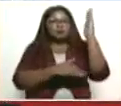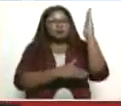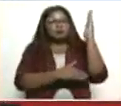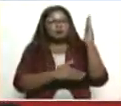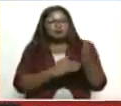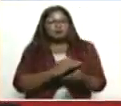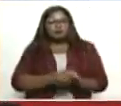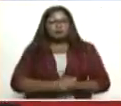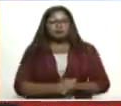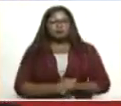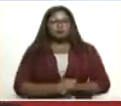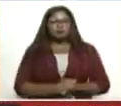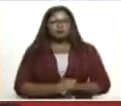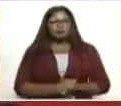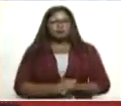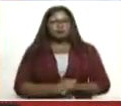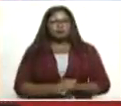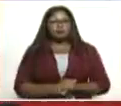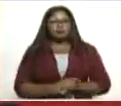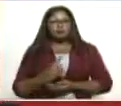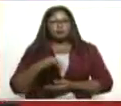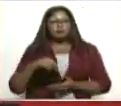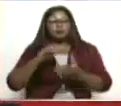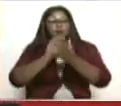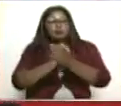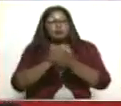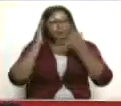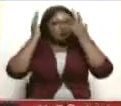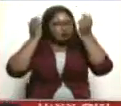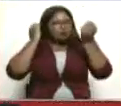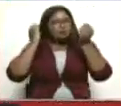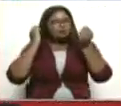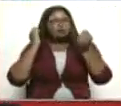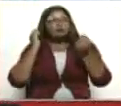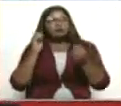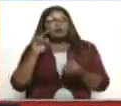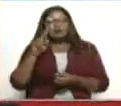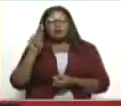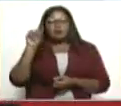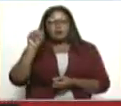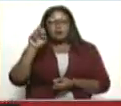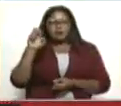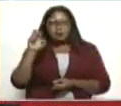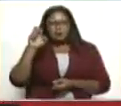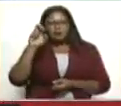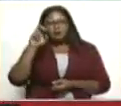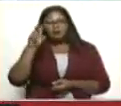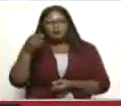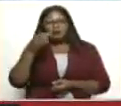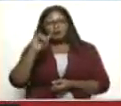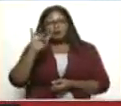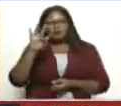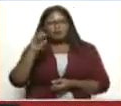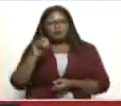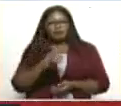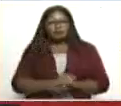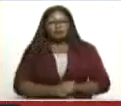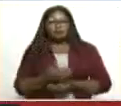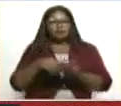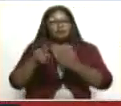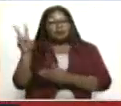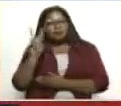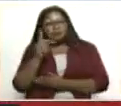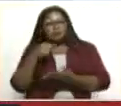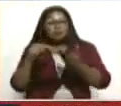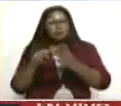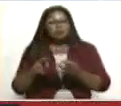Católica, querido amigo y embajador Milton Rengifo, embajador de la República de Colombia en Venezuela, demás miembros